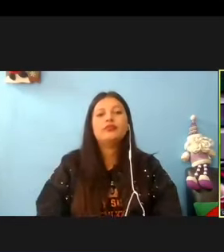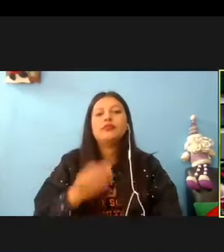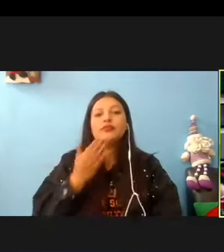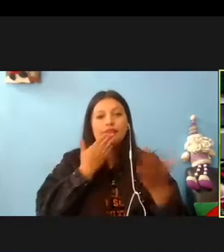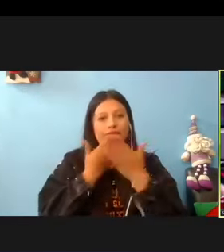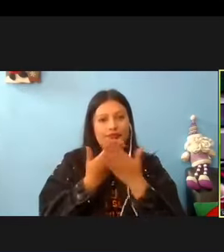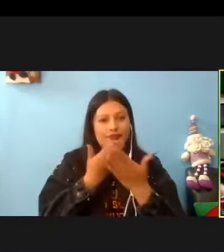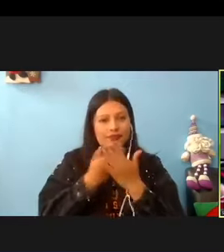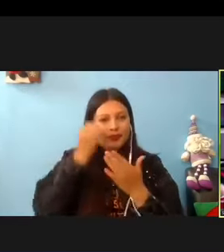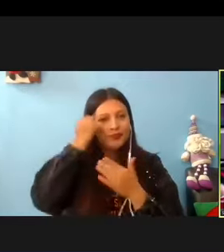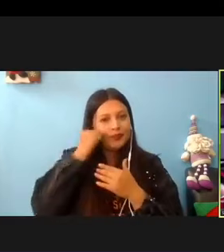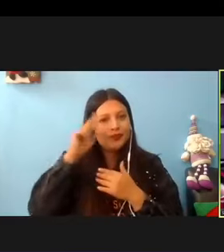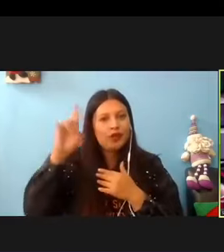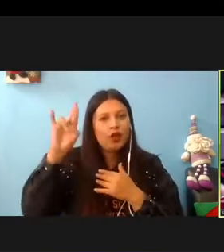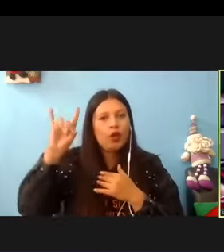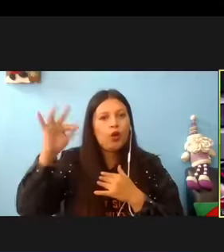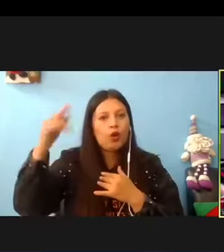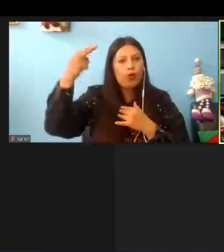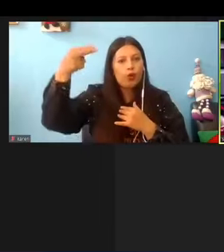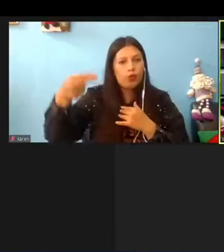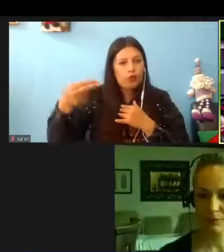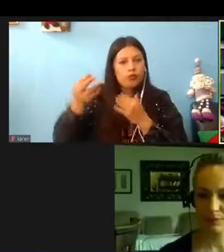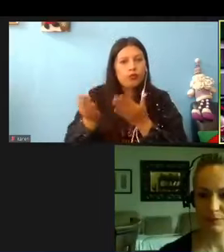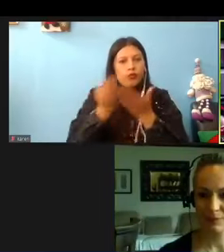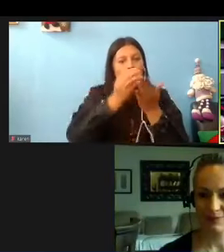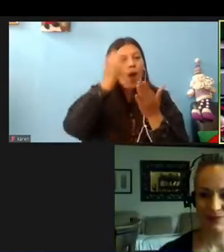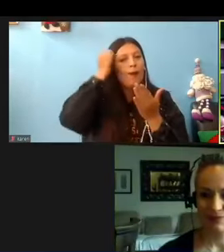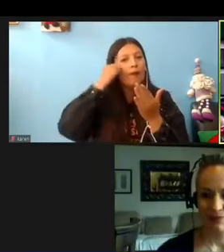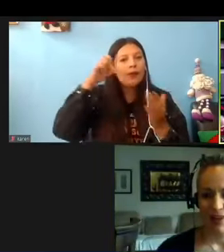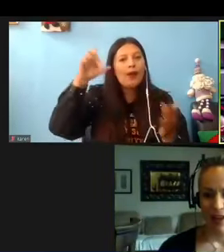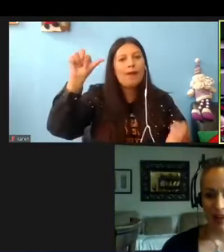Gracias, profesora Ruth. Profesora Paola.